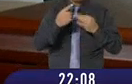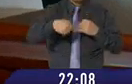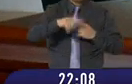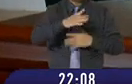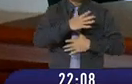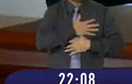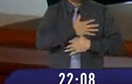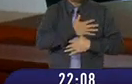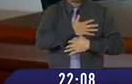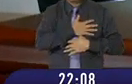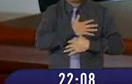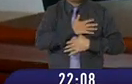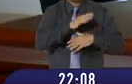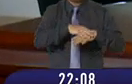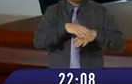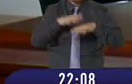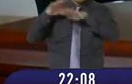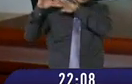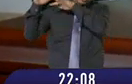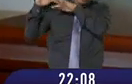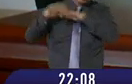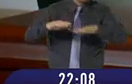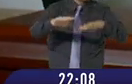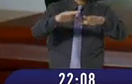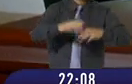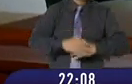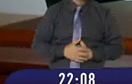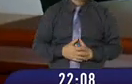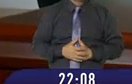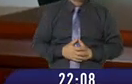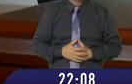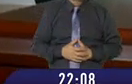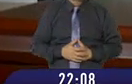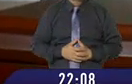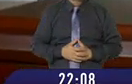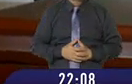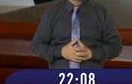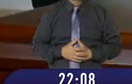desconsoladas, producto del aluvión. Informó Priscila Cadena.